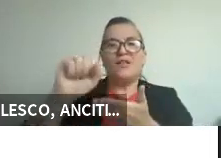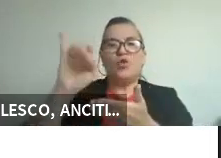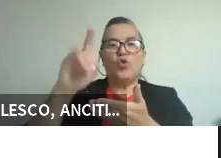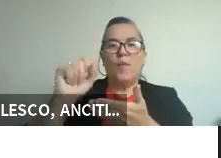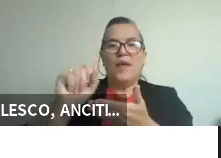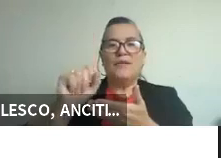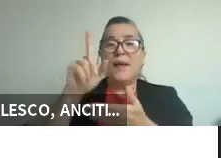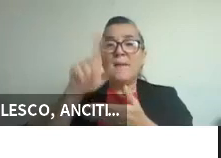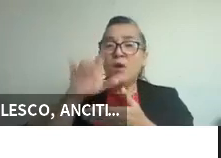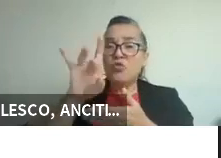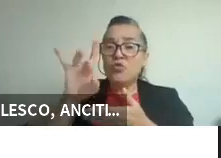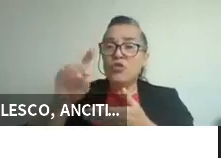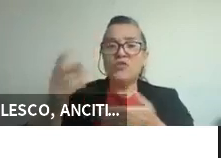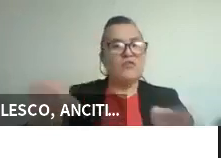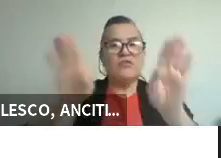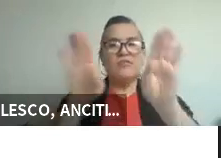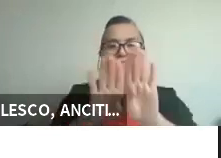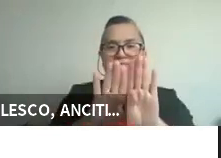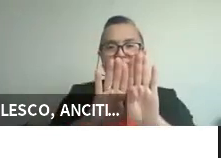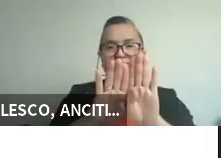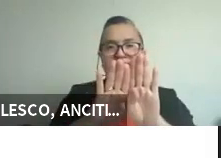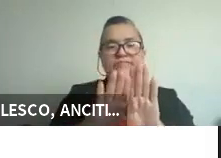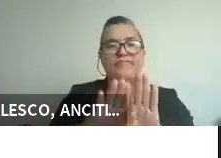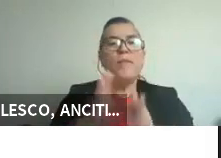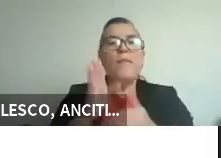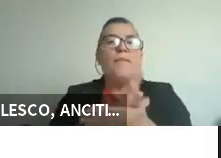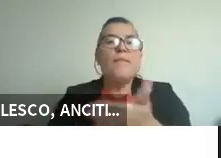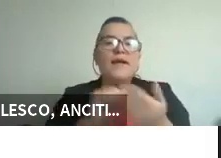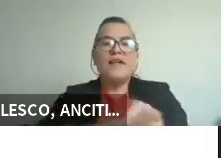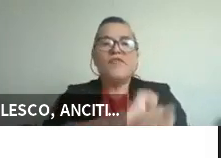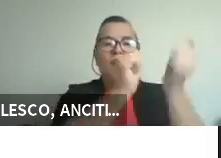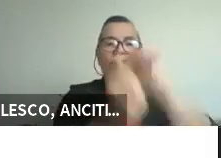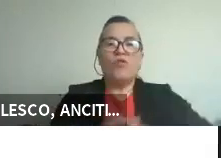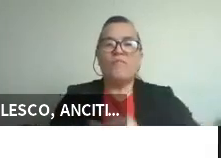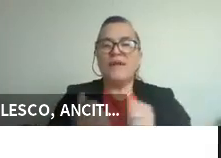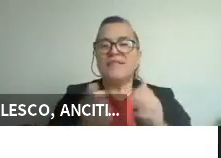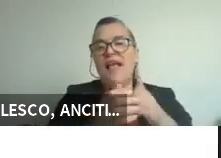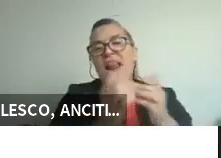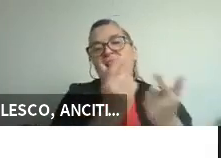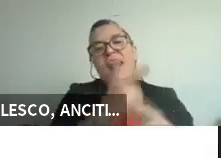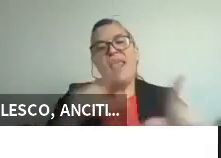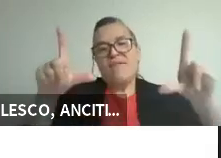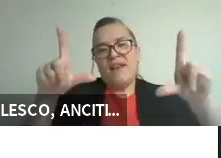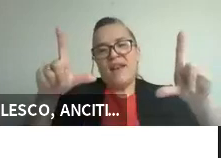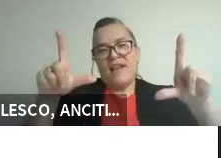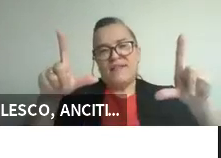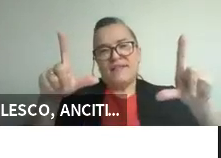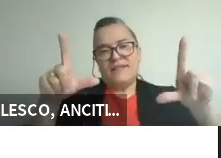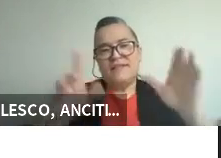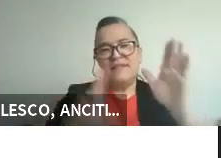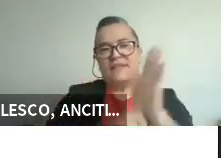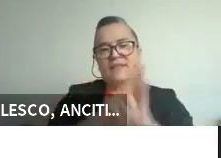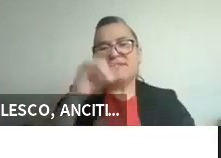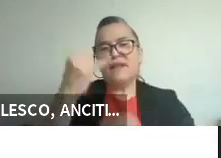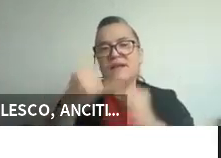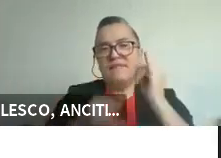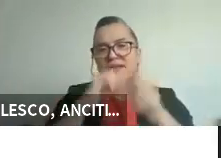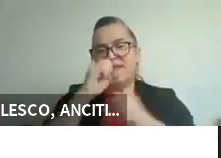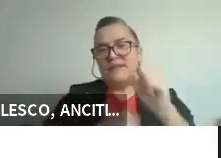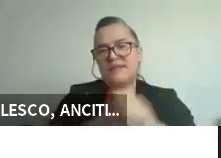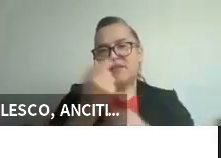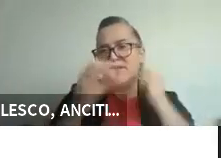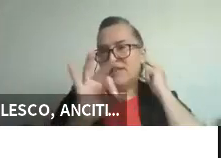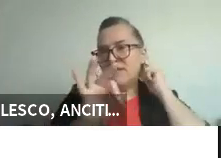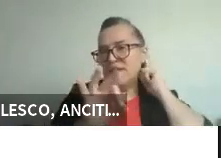en 1888 como parte de las reformas liberales que se estaban desarrollando a fines del siglo 19